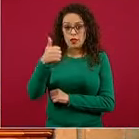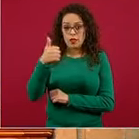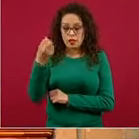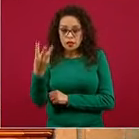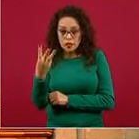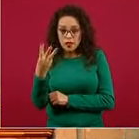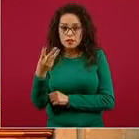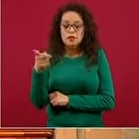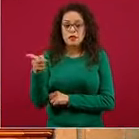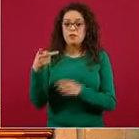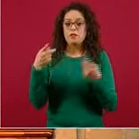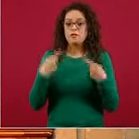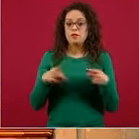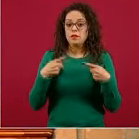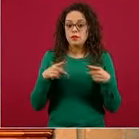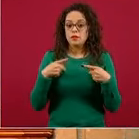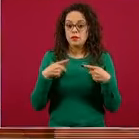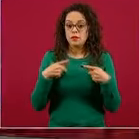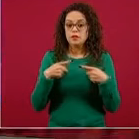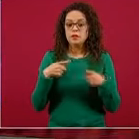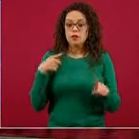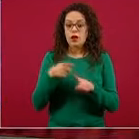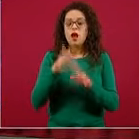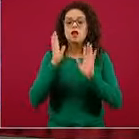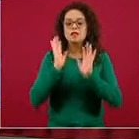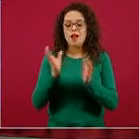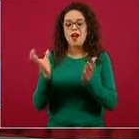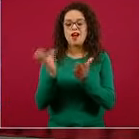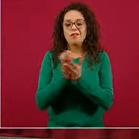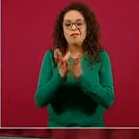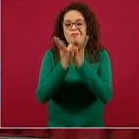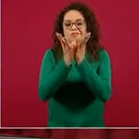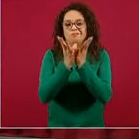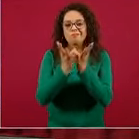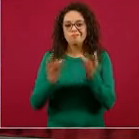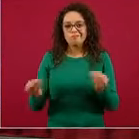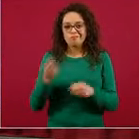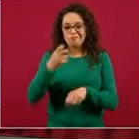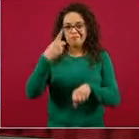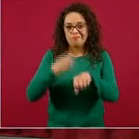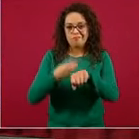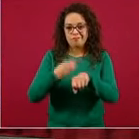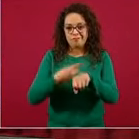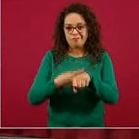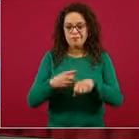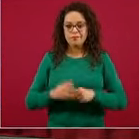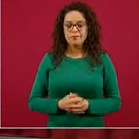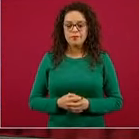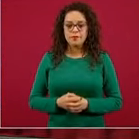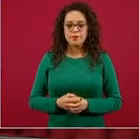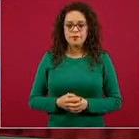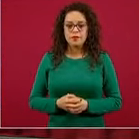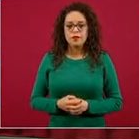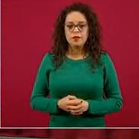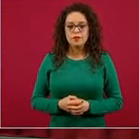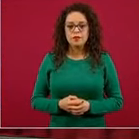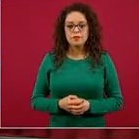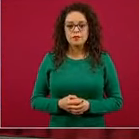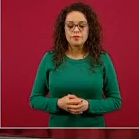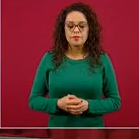859.463 son personas que se consideran ya curadas, recuperadas de la enfermedad. Si vemos la